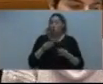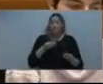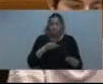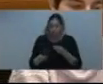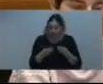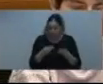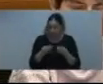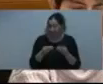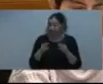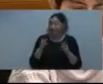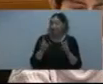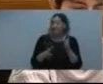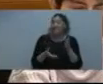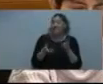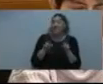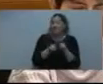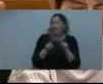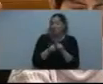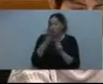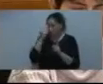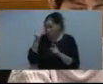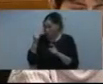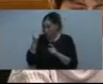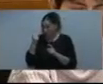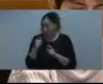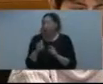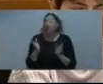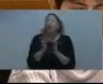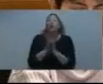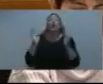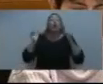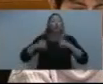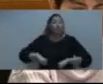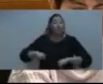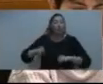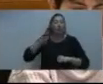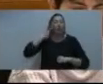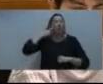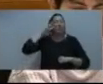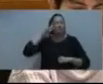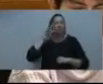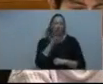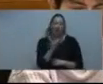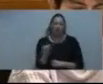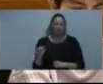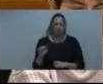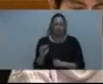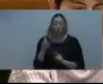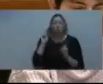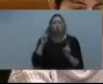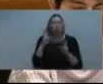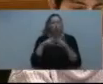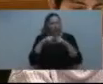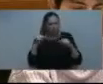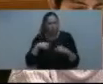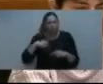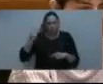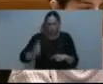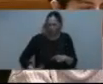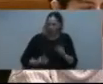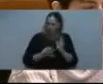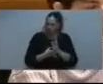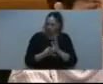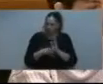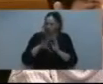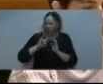que se ha dejado totalmente descuidado. Por supuesto, un consenso de expertos, sin duda. De expertos, pero no solo de Asturias, que los hay muy buenos. Si no, no